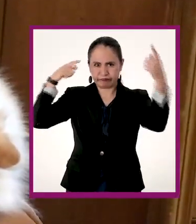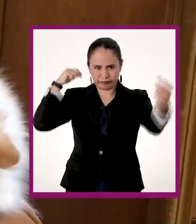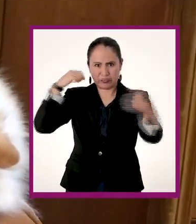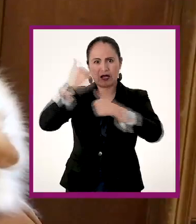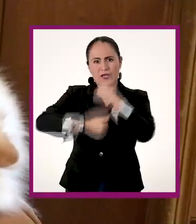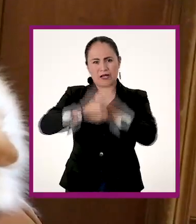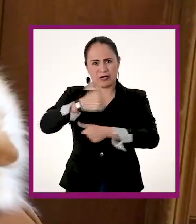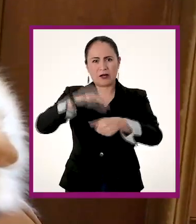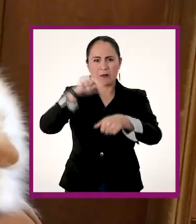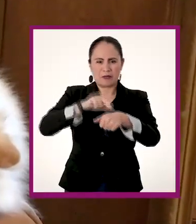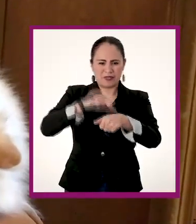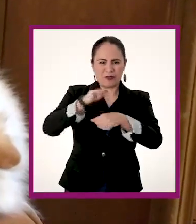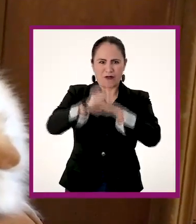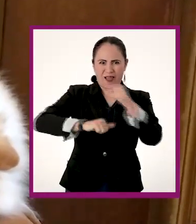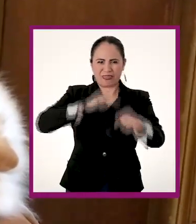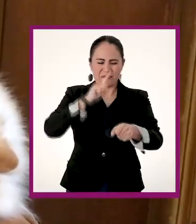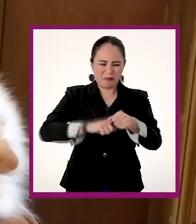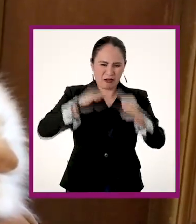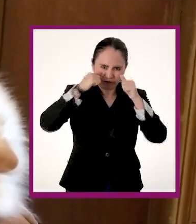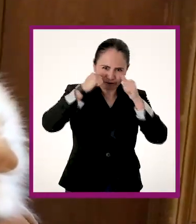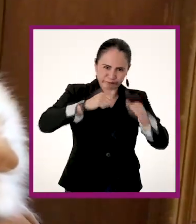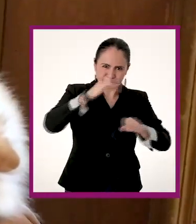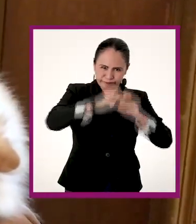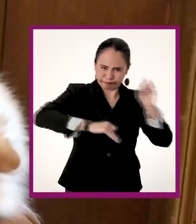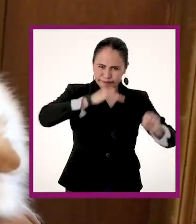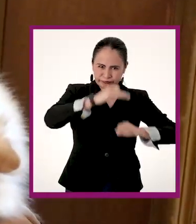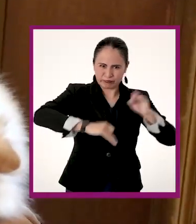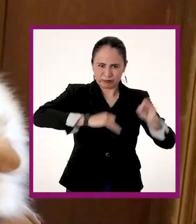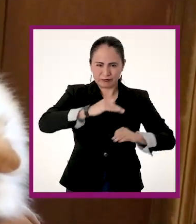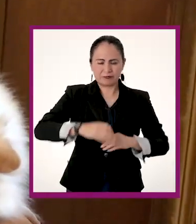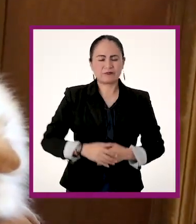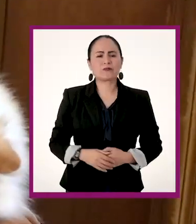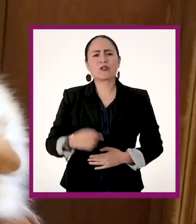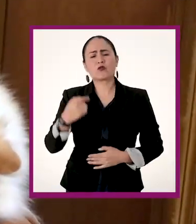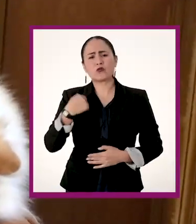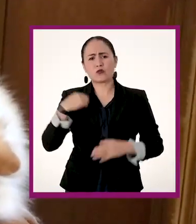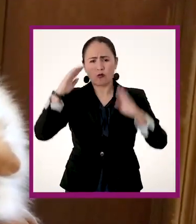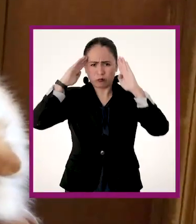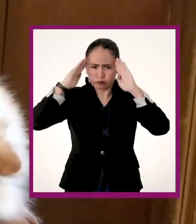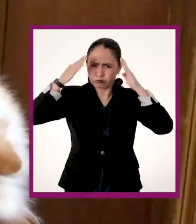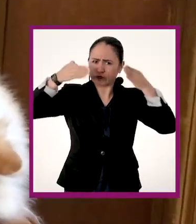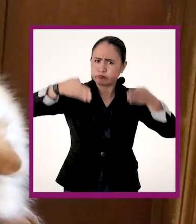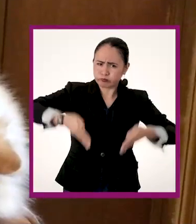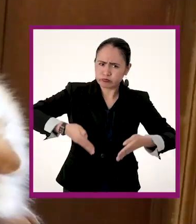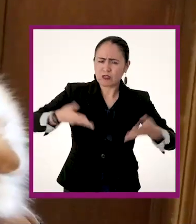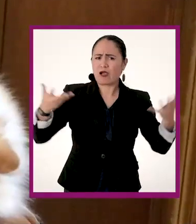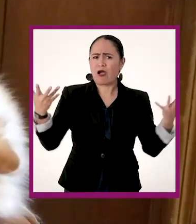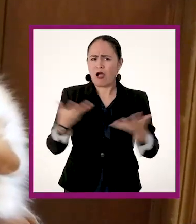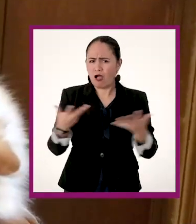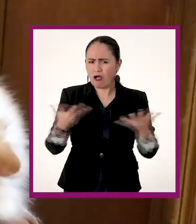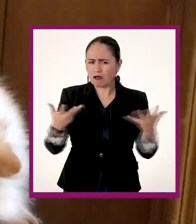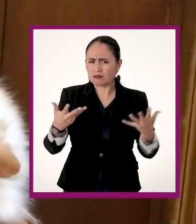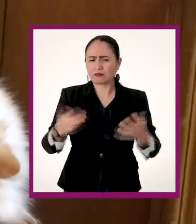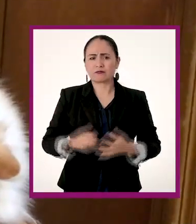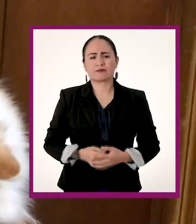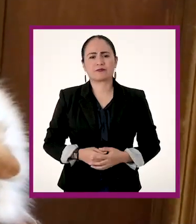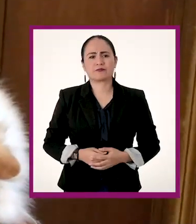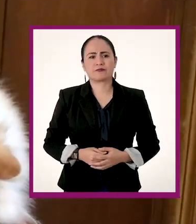de la carrera de médico veterinario zootecnista y me dedico a la producción